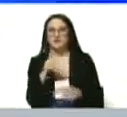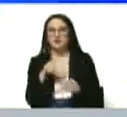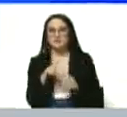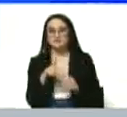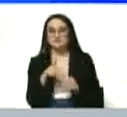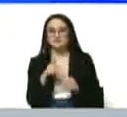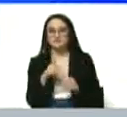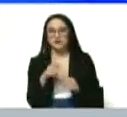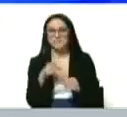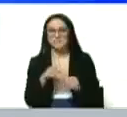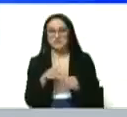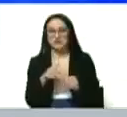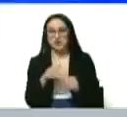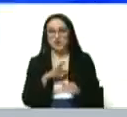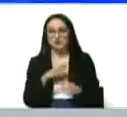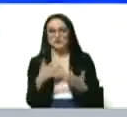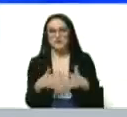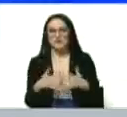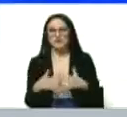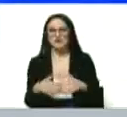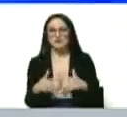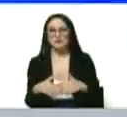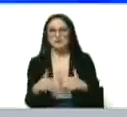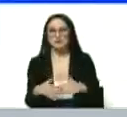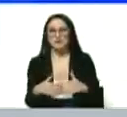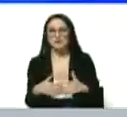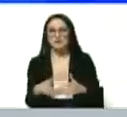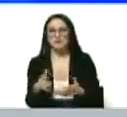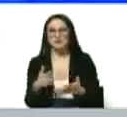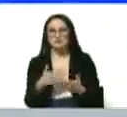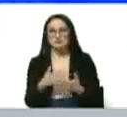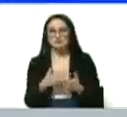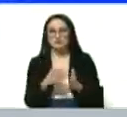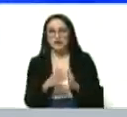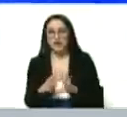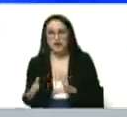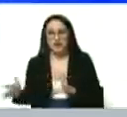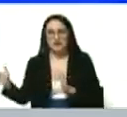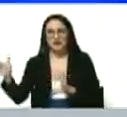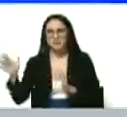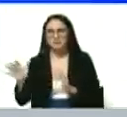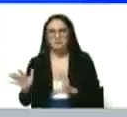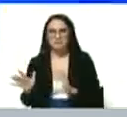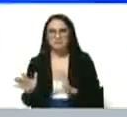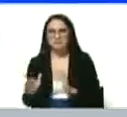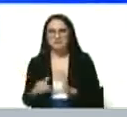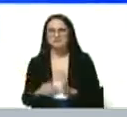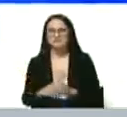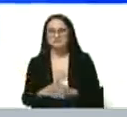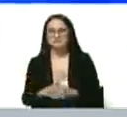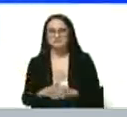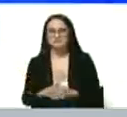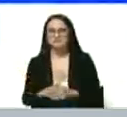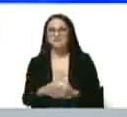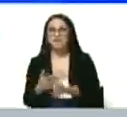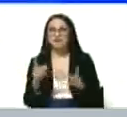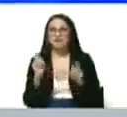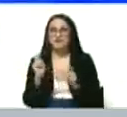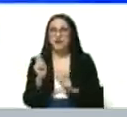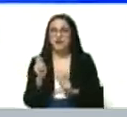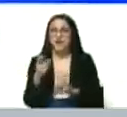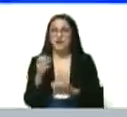Venezuela. Este es un merecido tributo para una larga y exitosa trayectoria. La